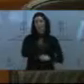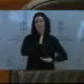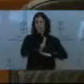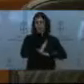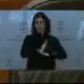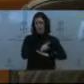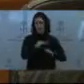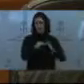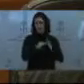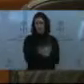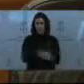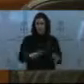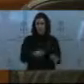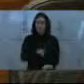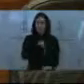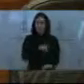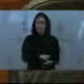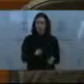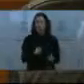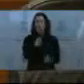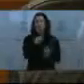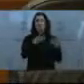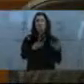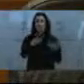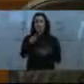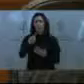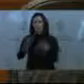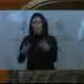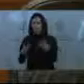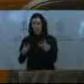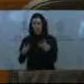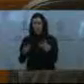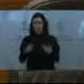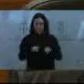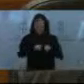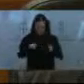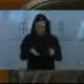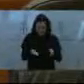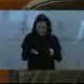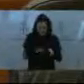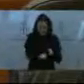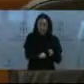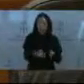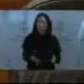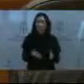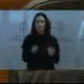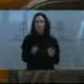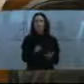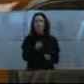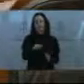1.918 trampas en las que se capturaron 12.601 reinas